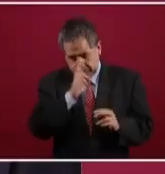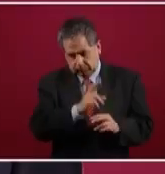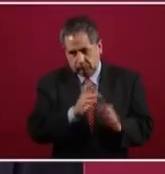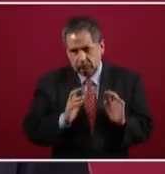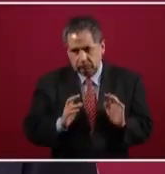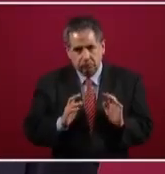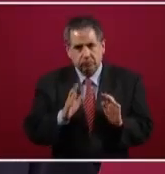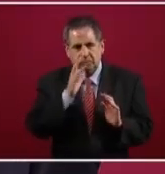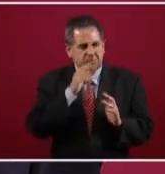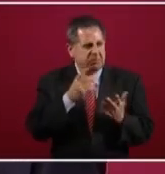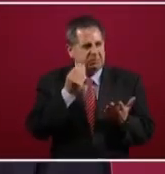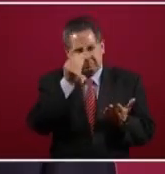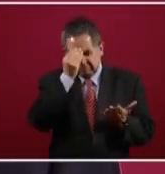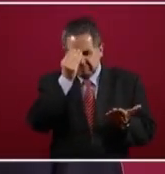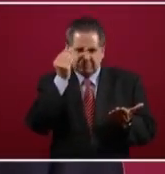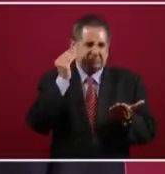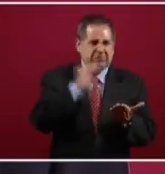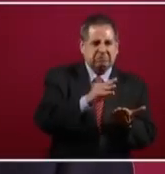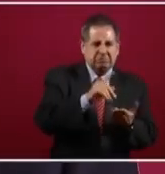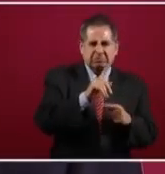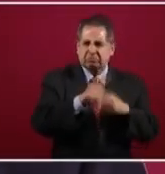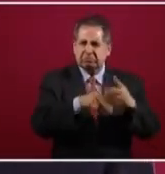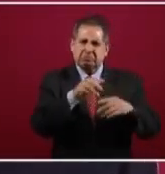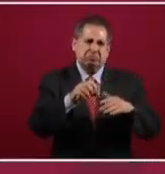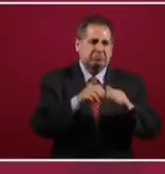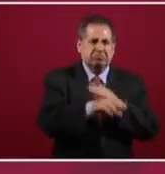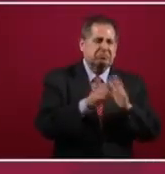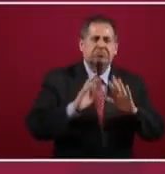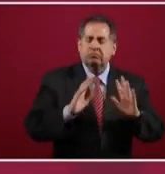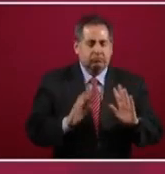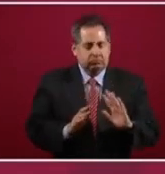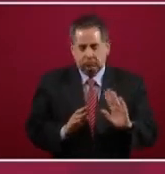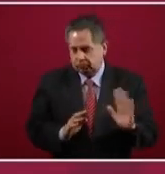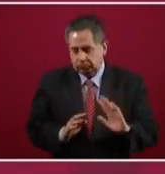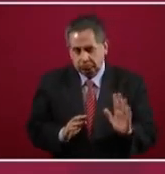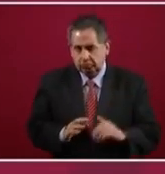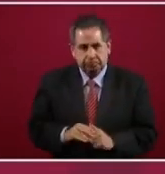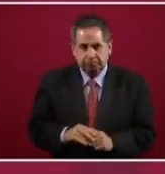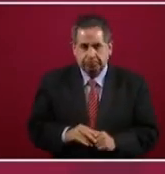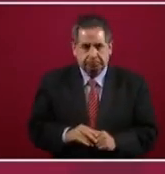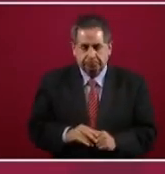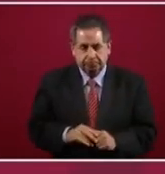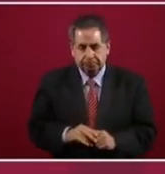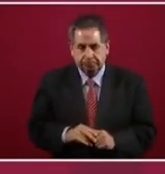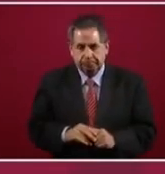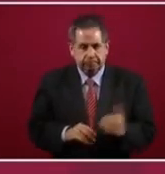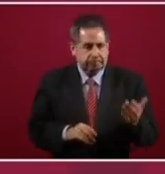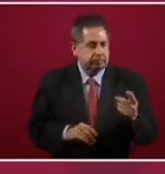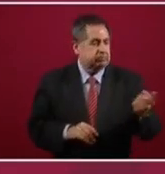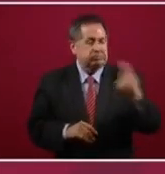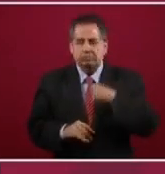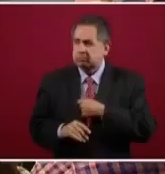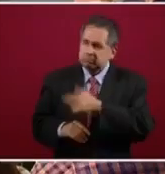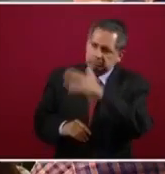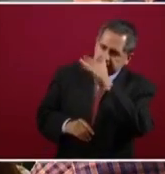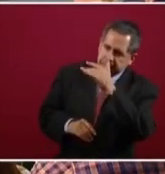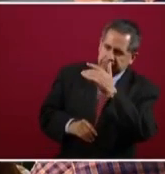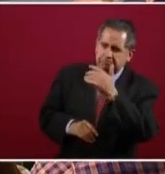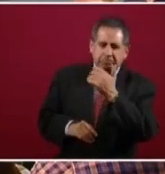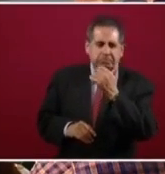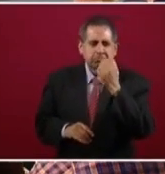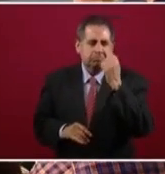pues no se puede. No porque me sacó la lengua o